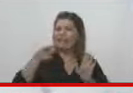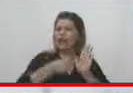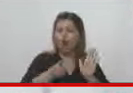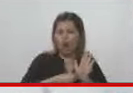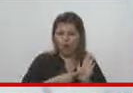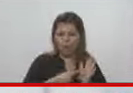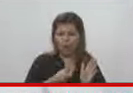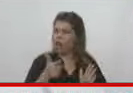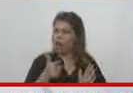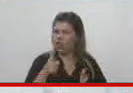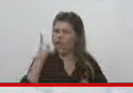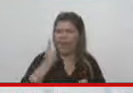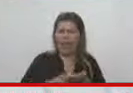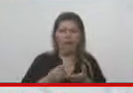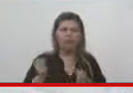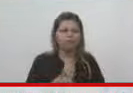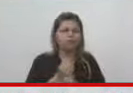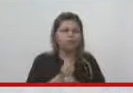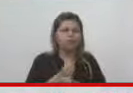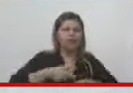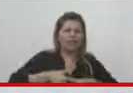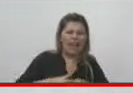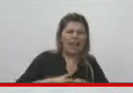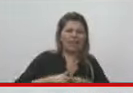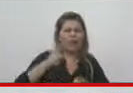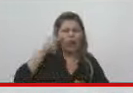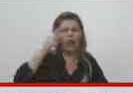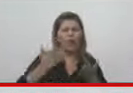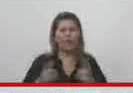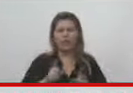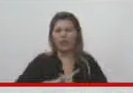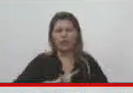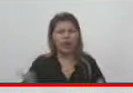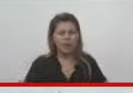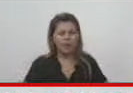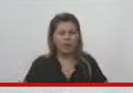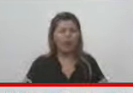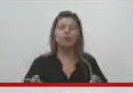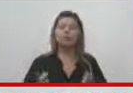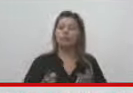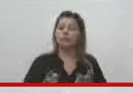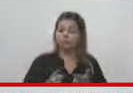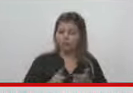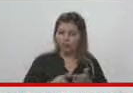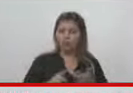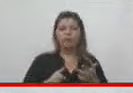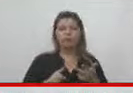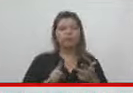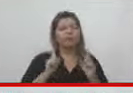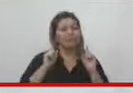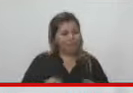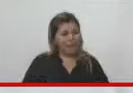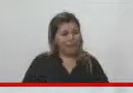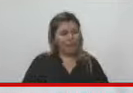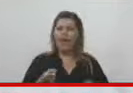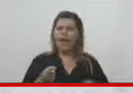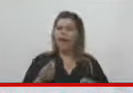dictámenes técnicos, no tiene dictámenes jurídicos. Y también le preguntan